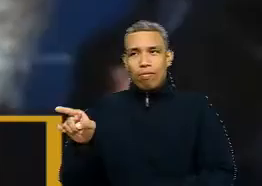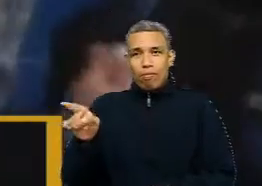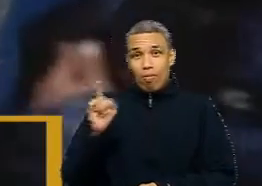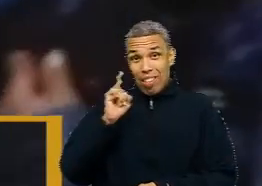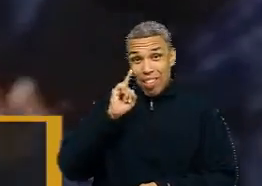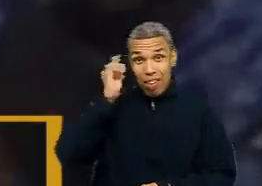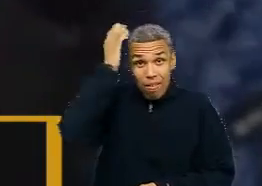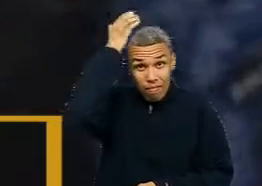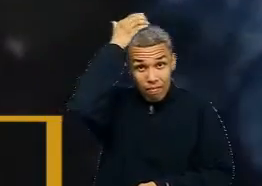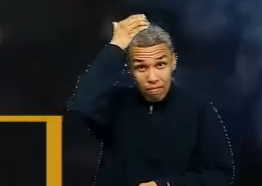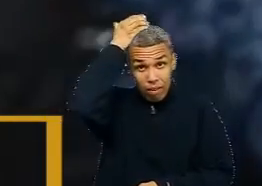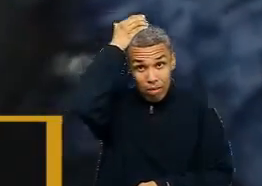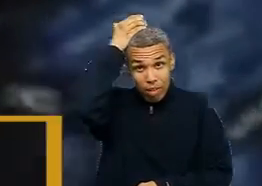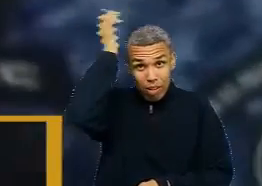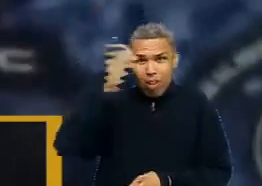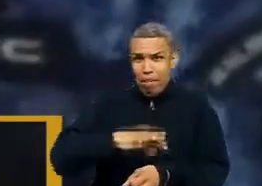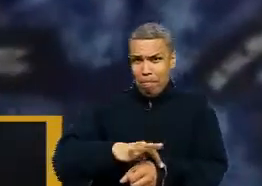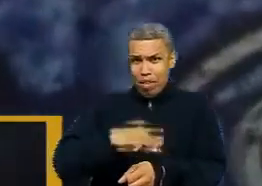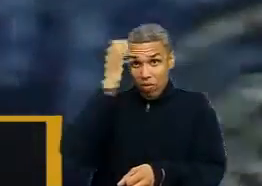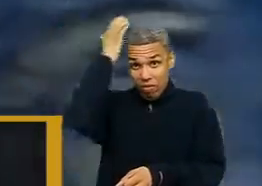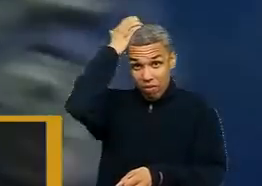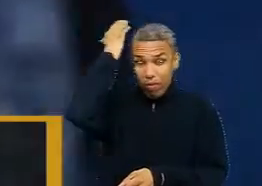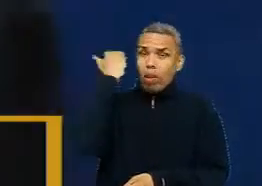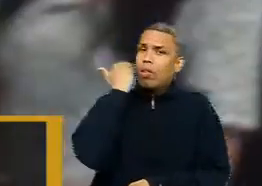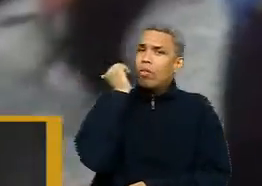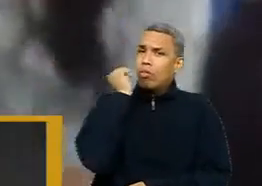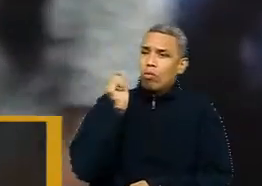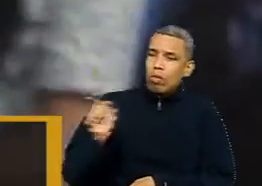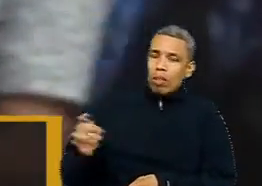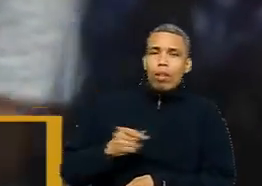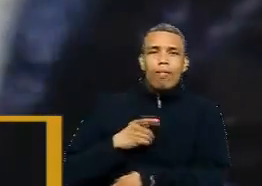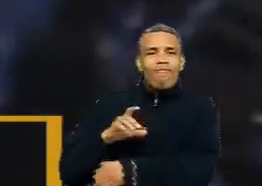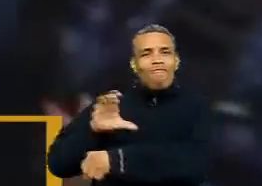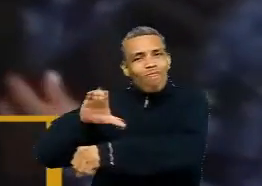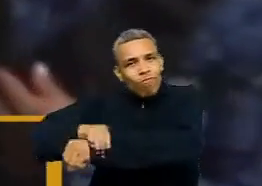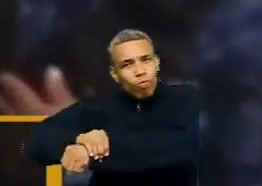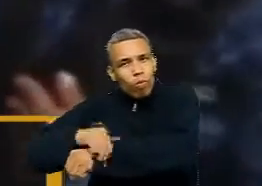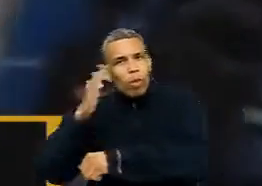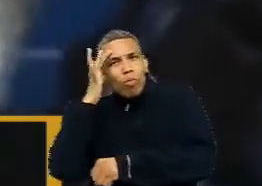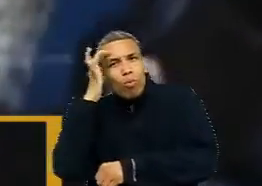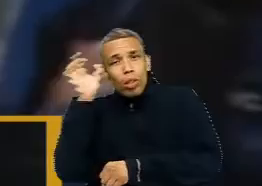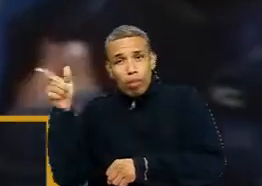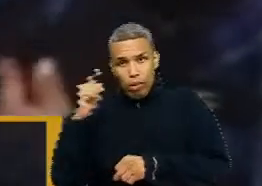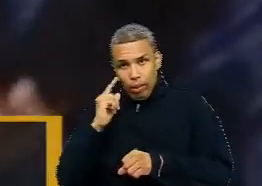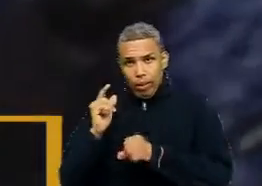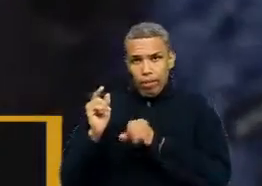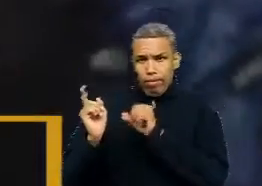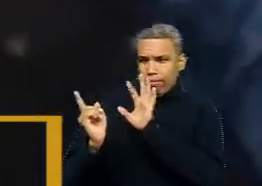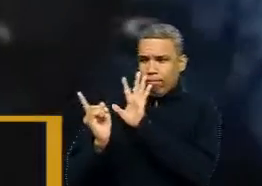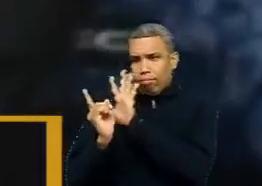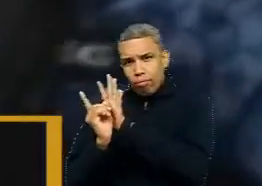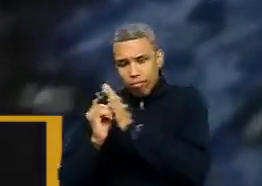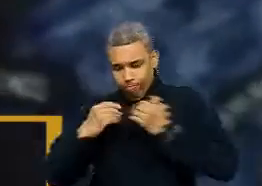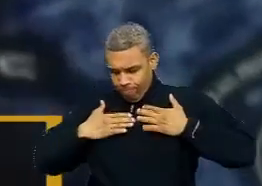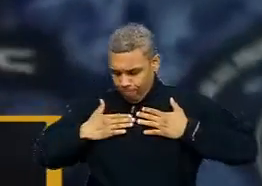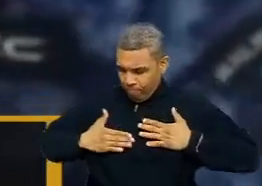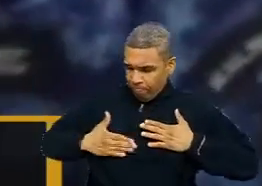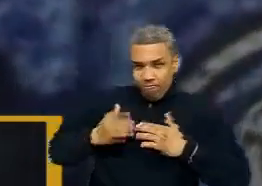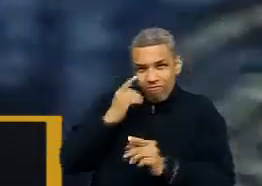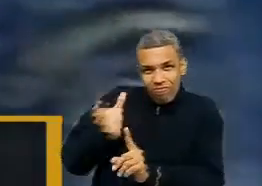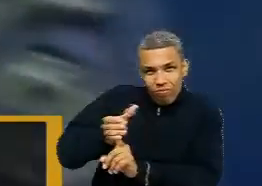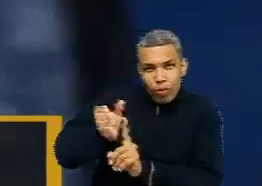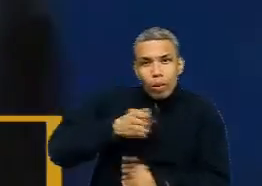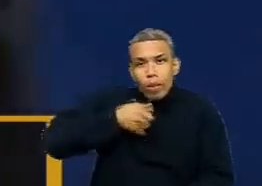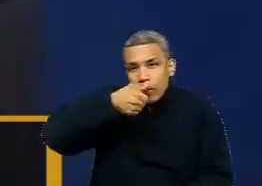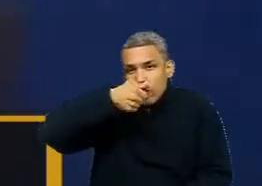en la cárcel de Barranca Bermeja. De acuerdo con las primeras versiones, a la detenida se le habría hallado en su poder una dosis de 125 gramos de base de coca que